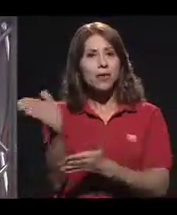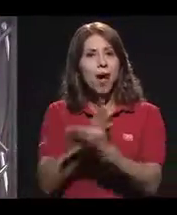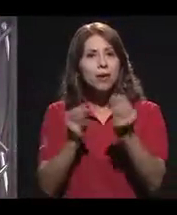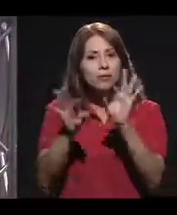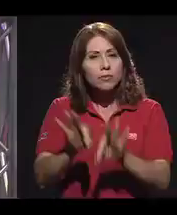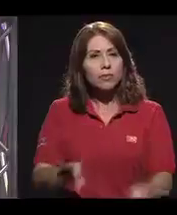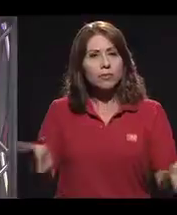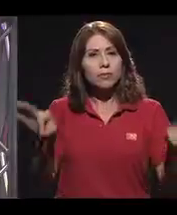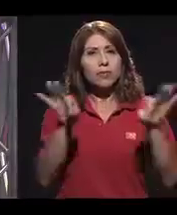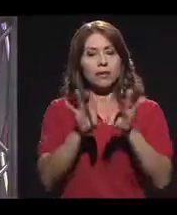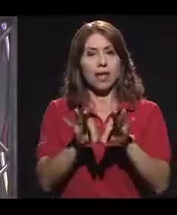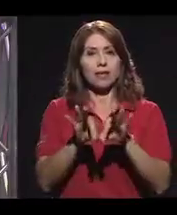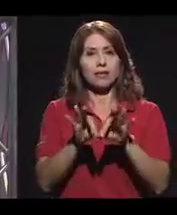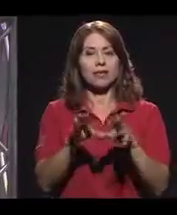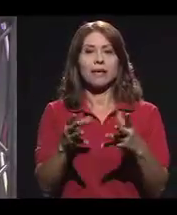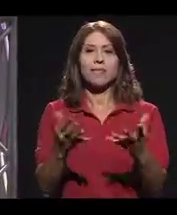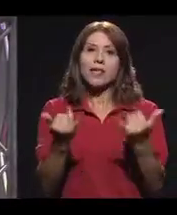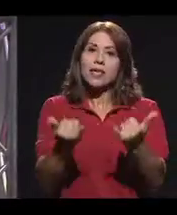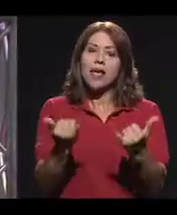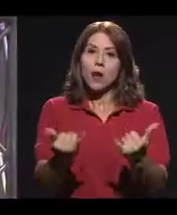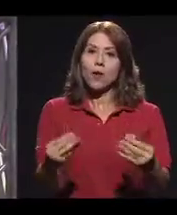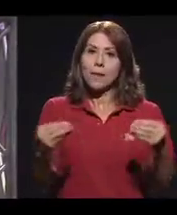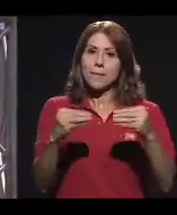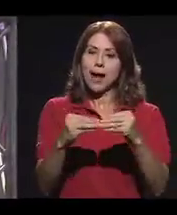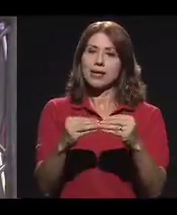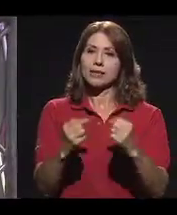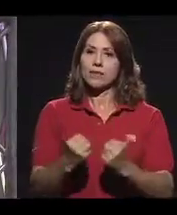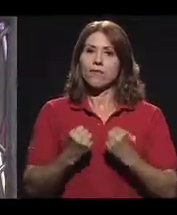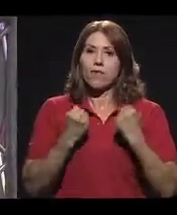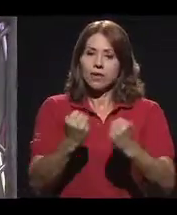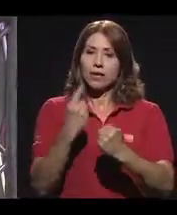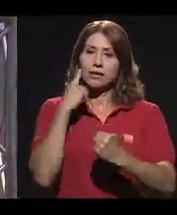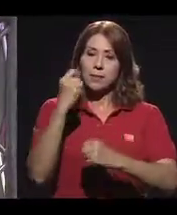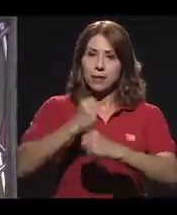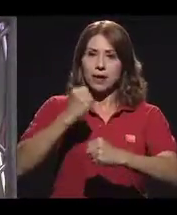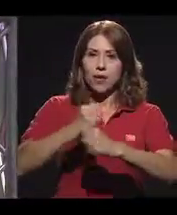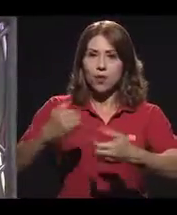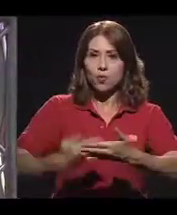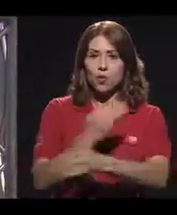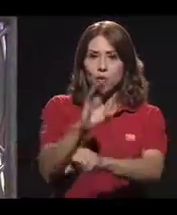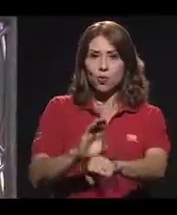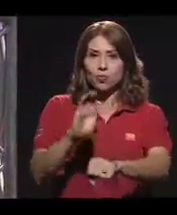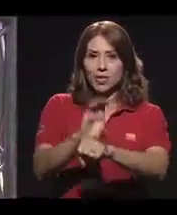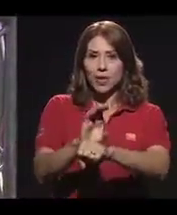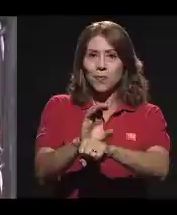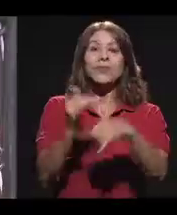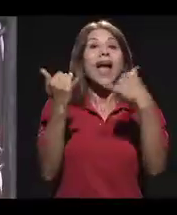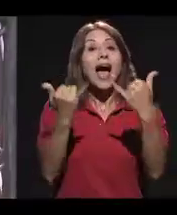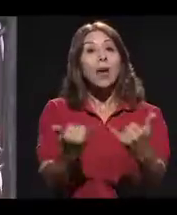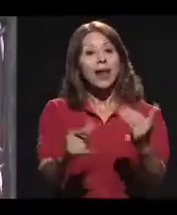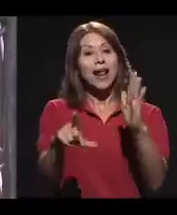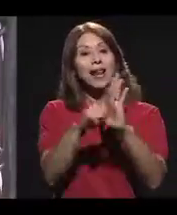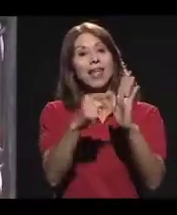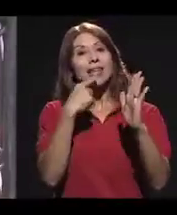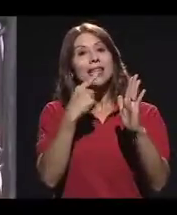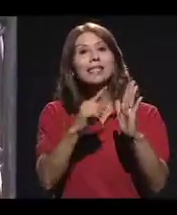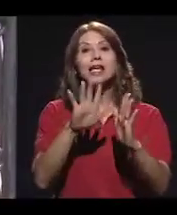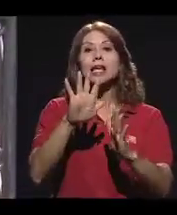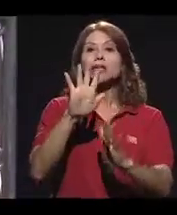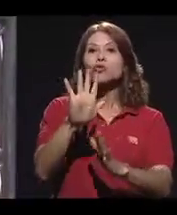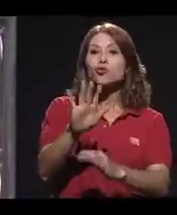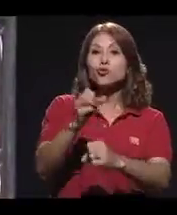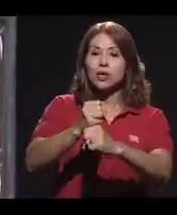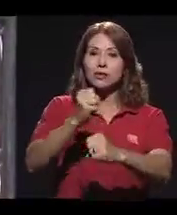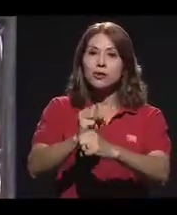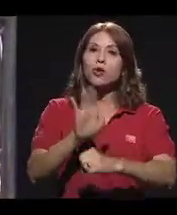más importantes o que le da más fortaleza al accionar de este nuevo consejo es que la ley especifica que sus acciones,